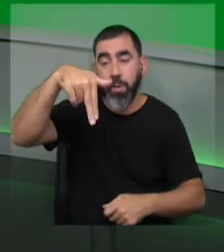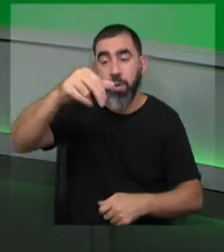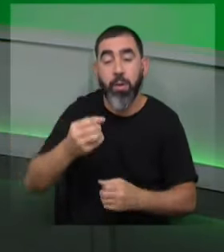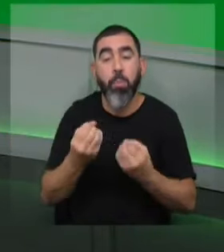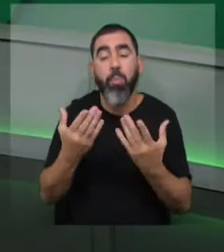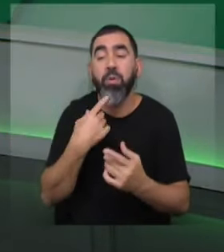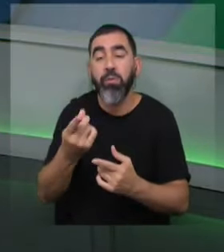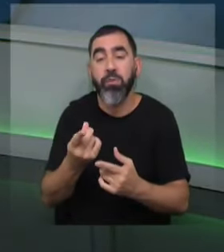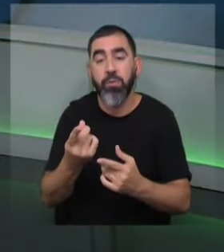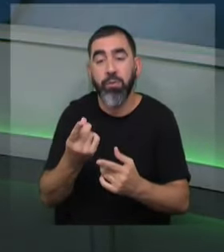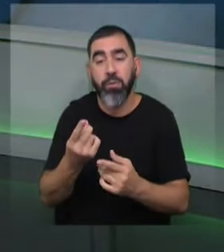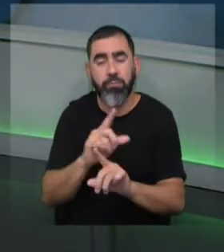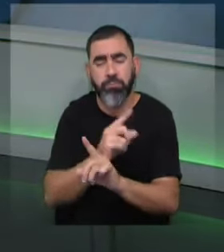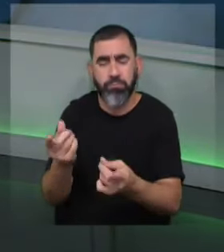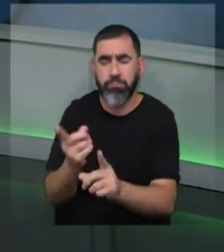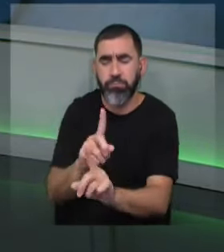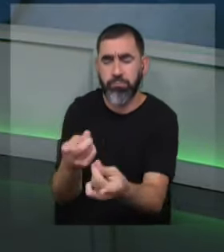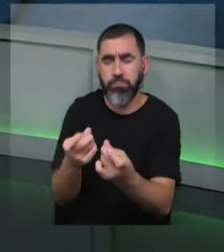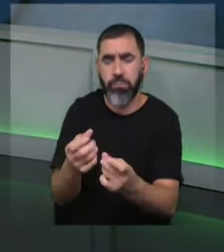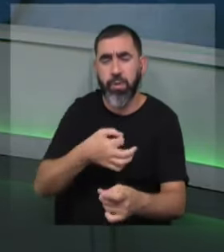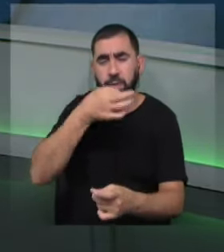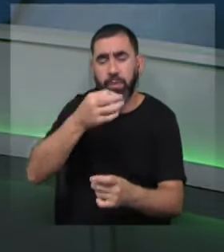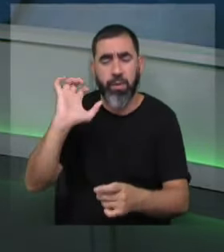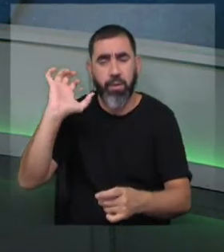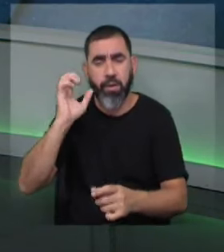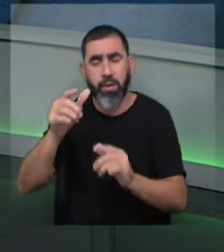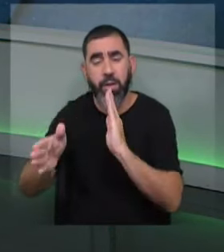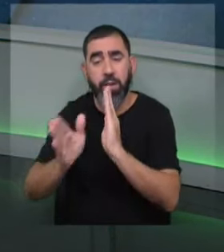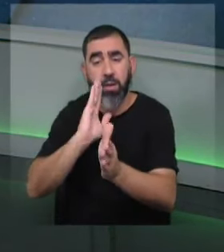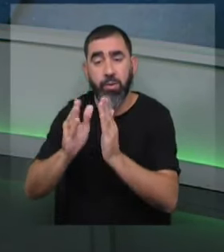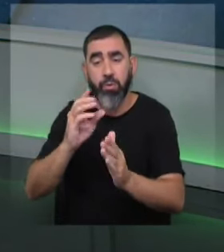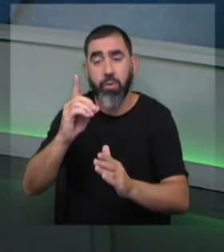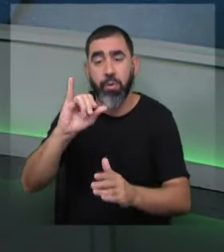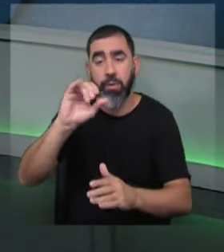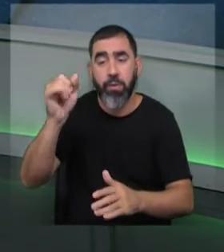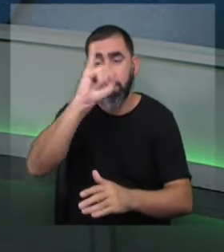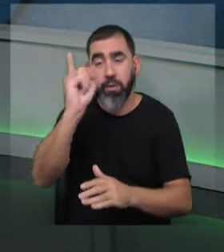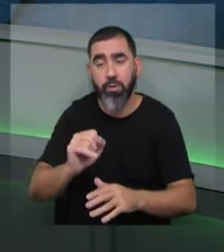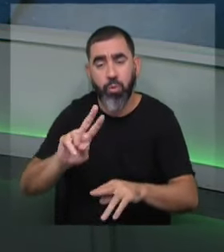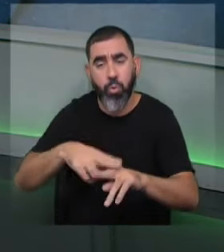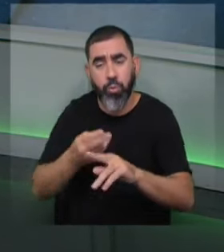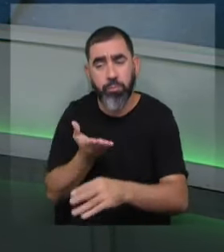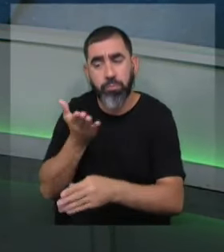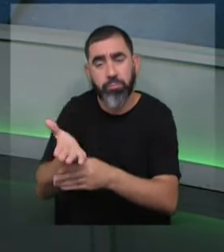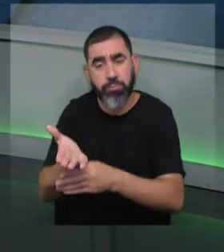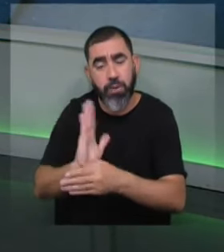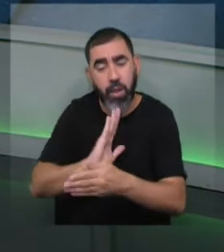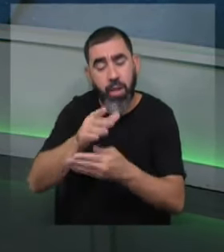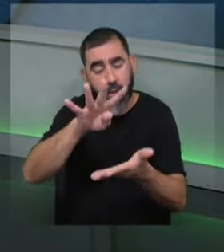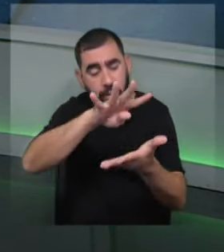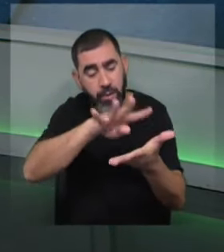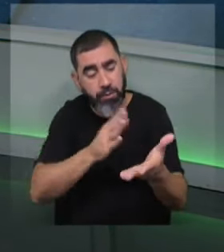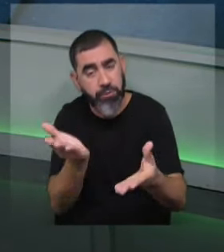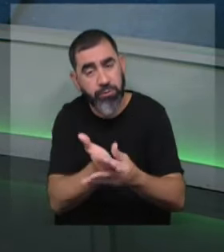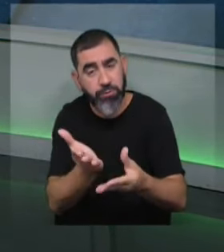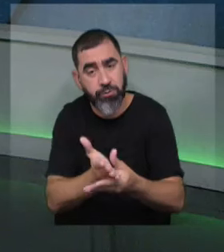por considerarlo fuera de lugar. En declaraciones a Radio Sarandí, el abogado Jorge Díaz volvió a exigir el acceso a la carpeta de